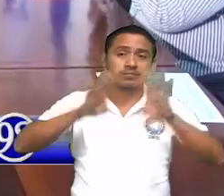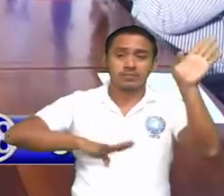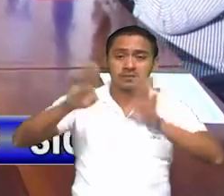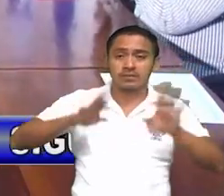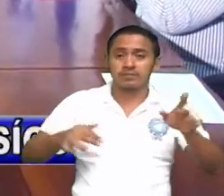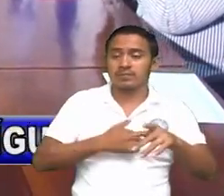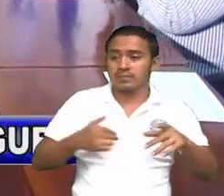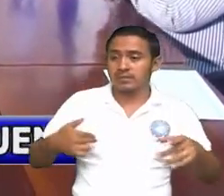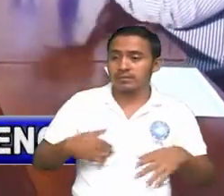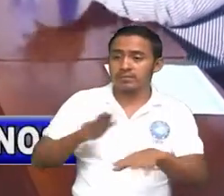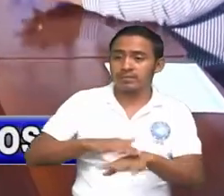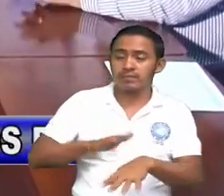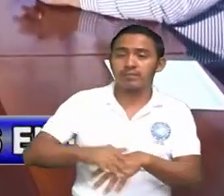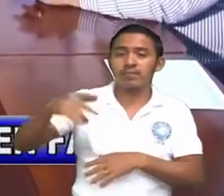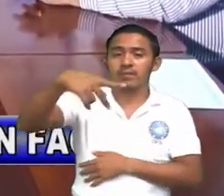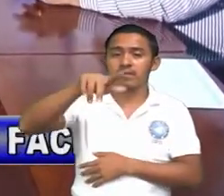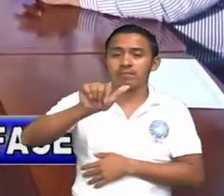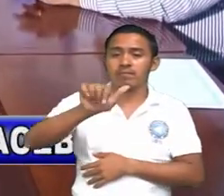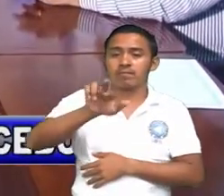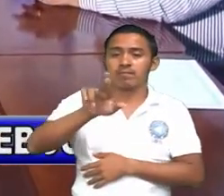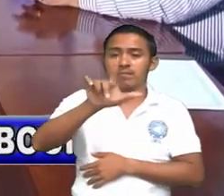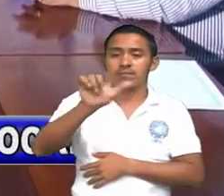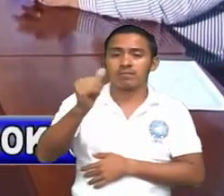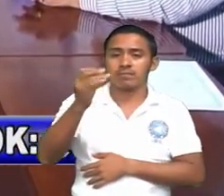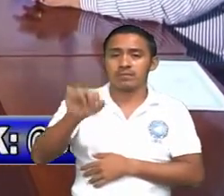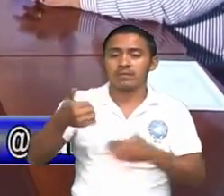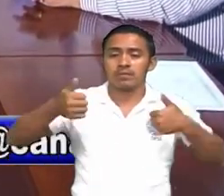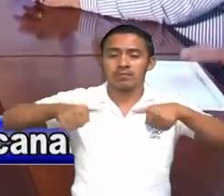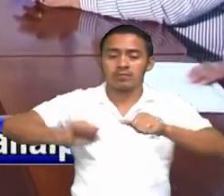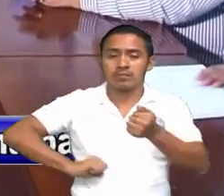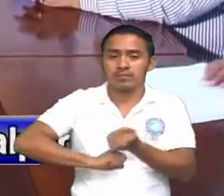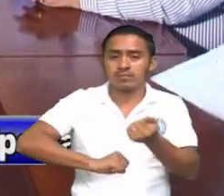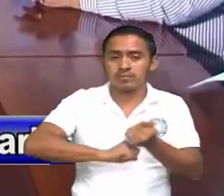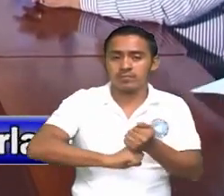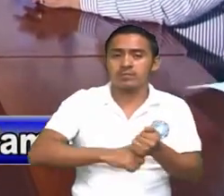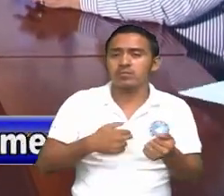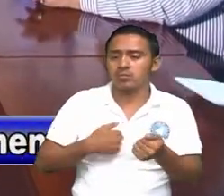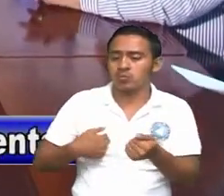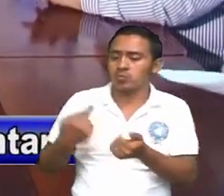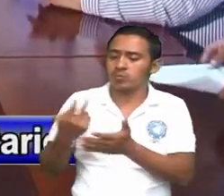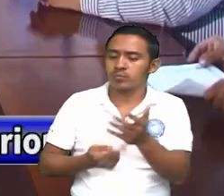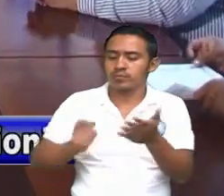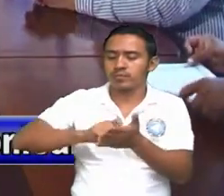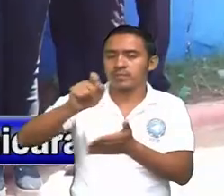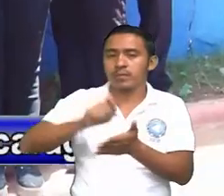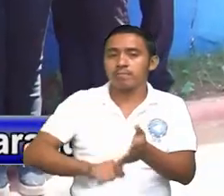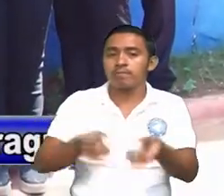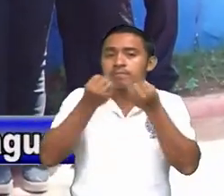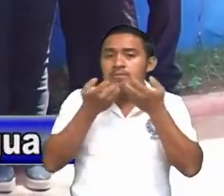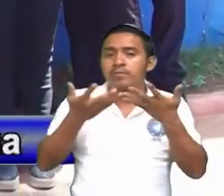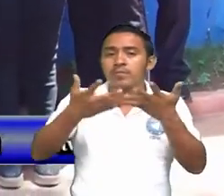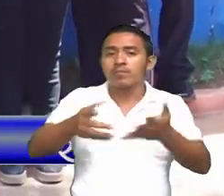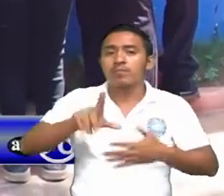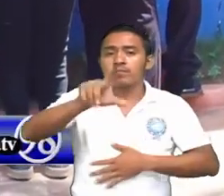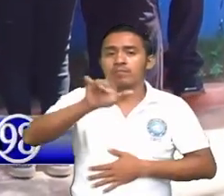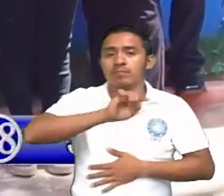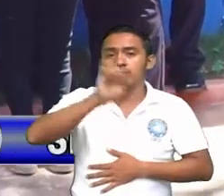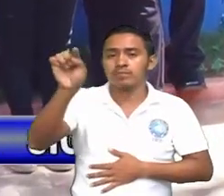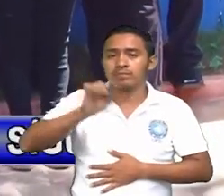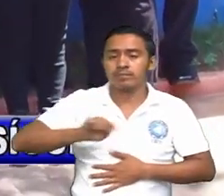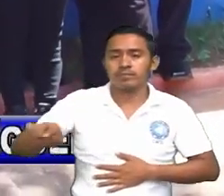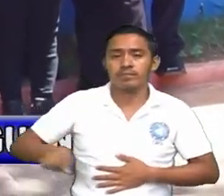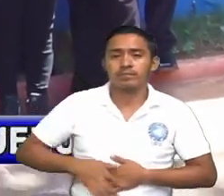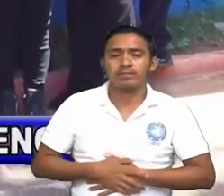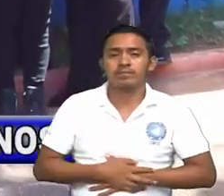que se organiza con el Parlacén, conforme el convenio de colaboración que han suscrito. Con cámara de Lester Mora para el canal